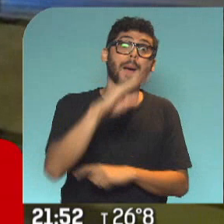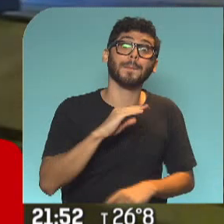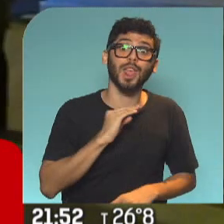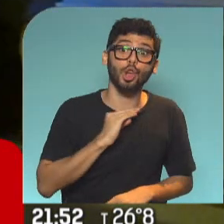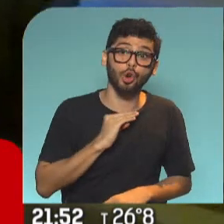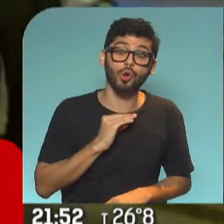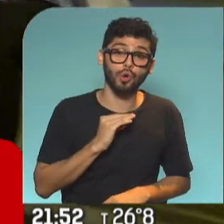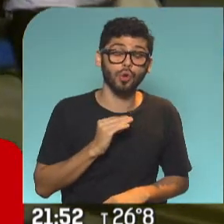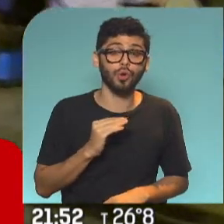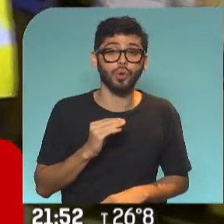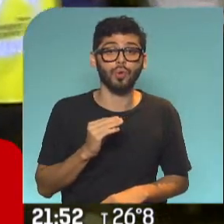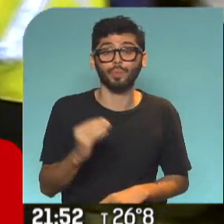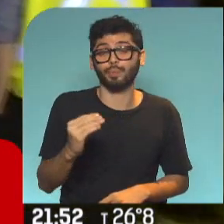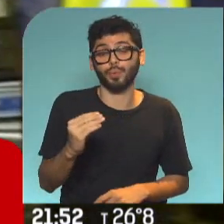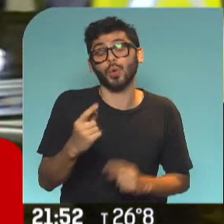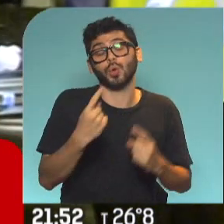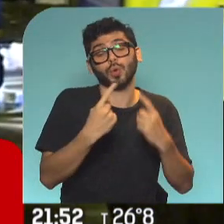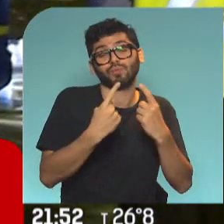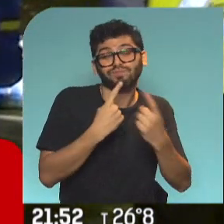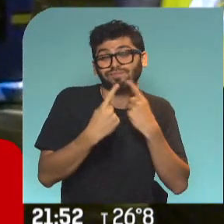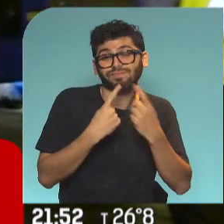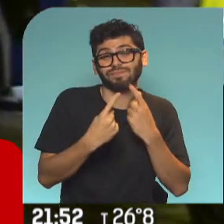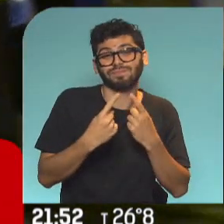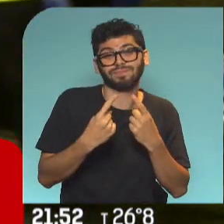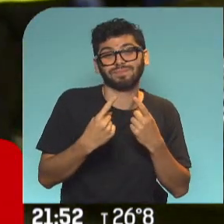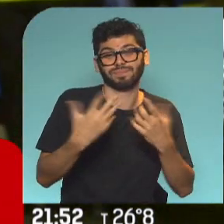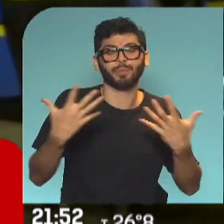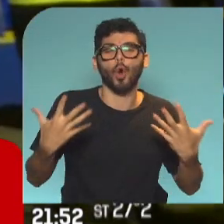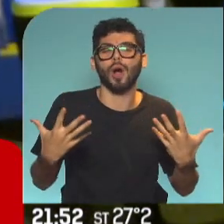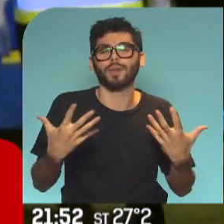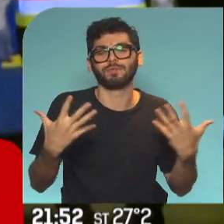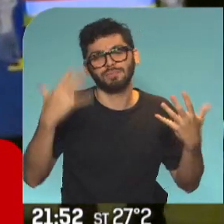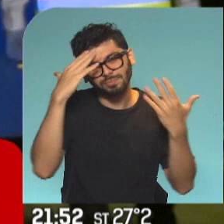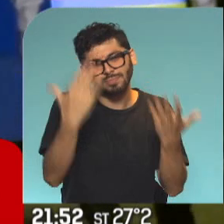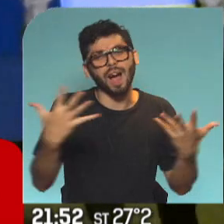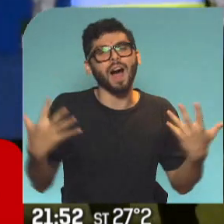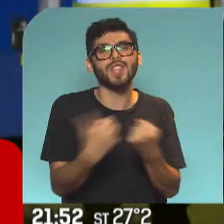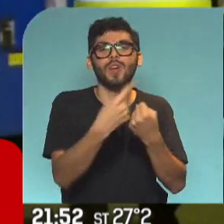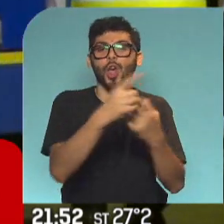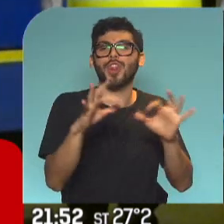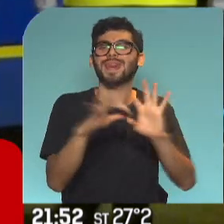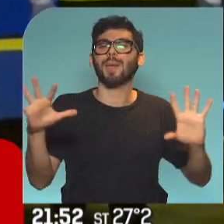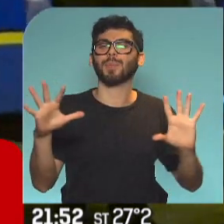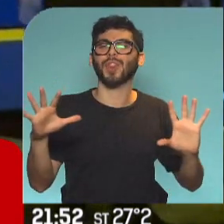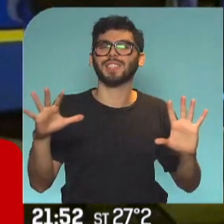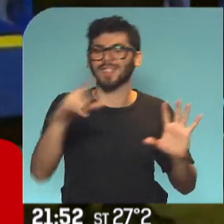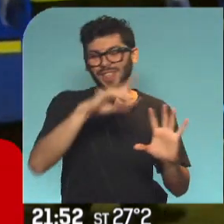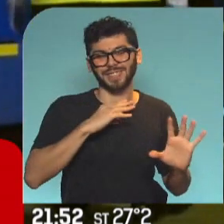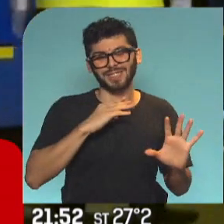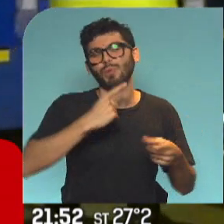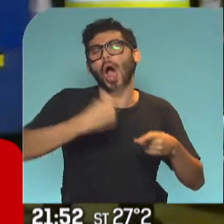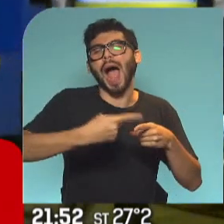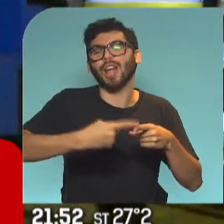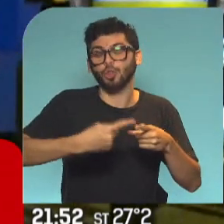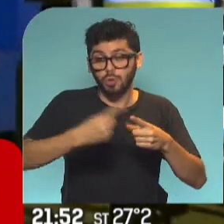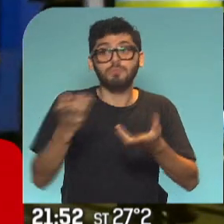por un nuevo aniversario de la independencia de ese país, por diversos actos, pero con las